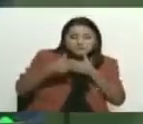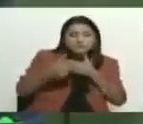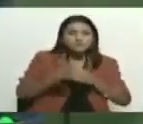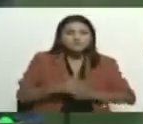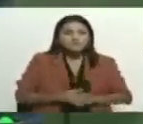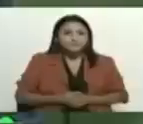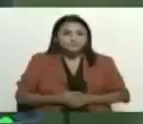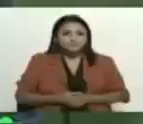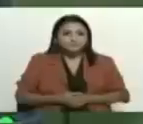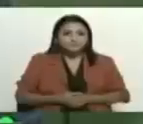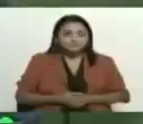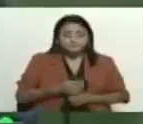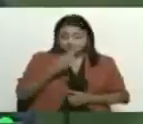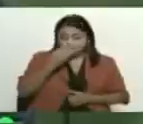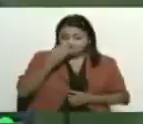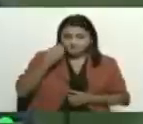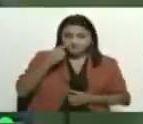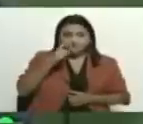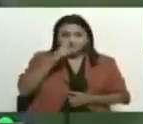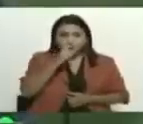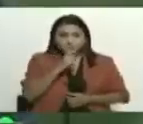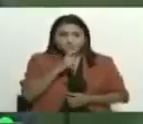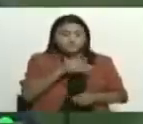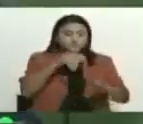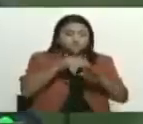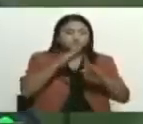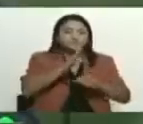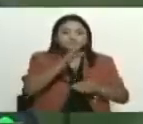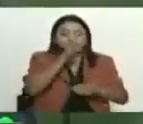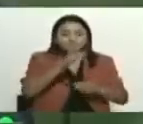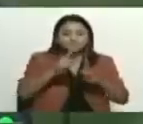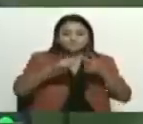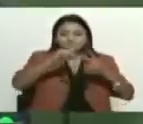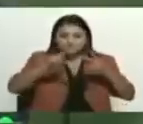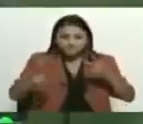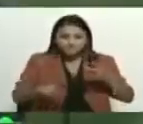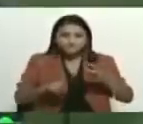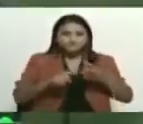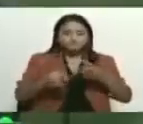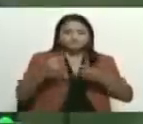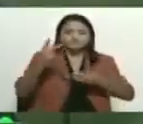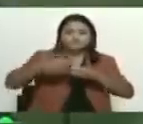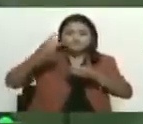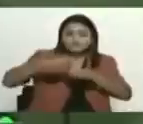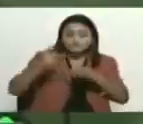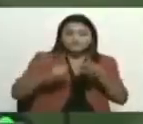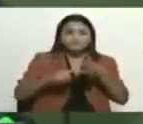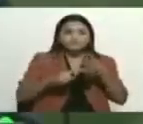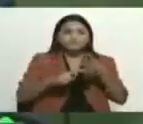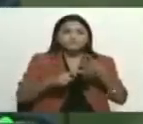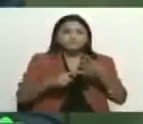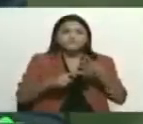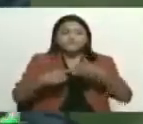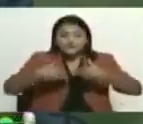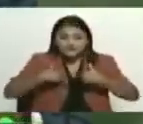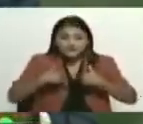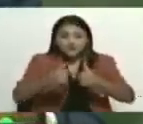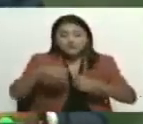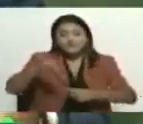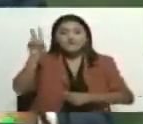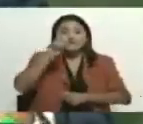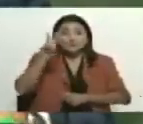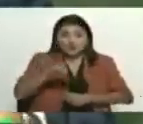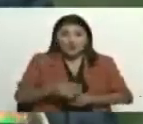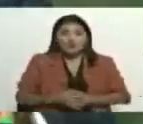sido perpetrados en años recientes contra el sector bancario, el sistema eléctrico, la industria petrolera y los sistemas de salud